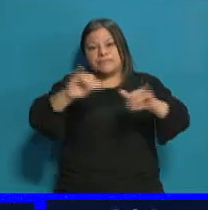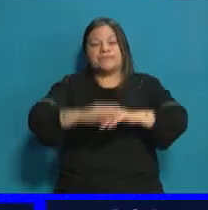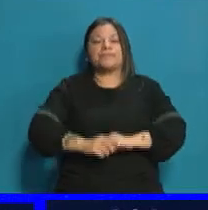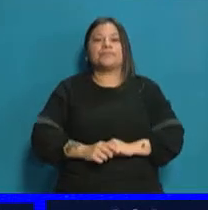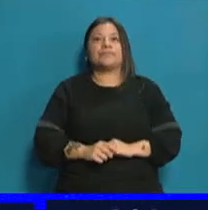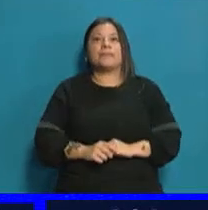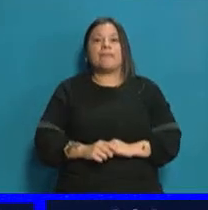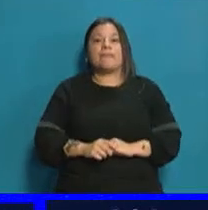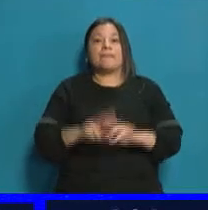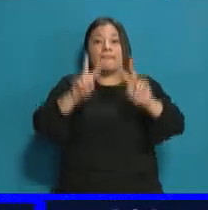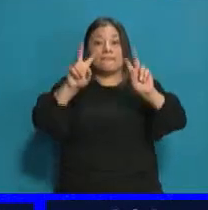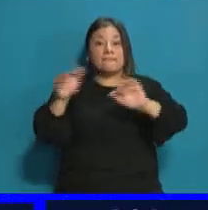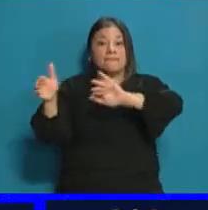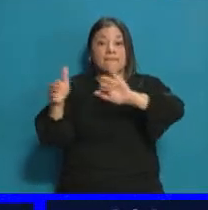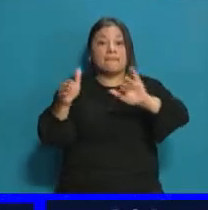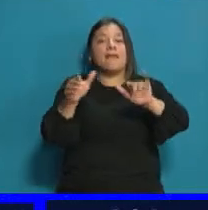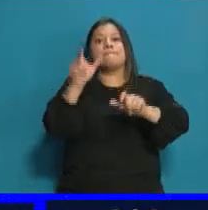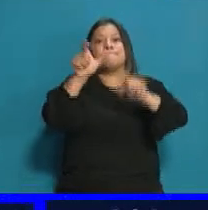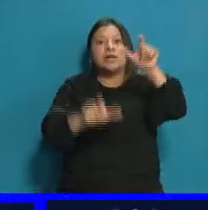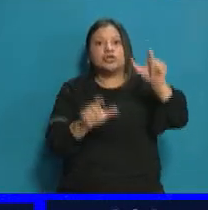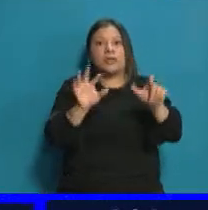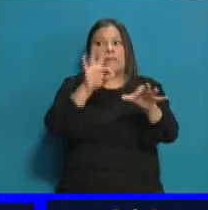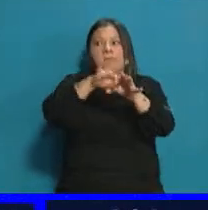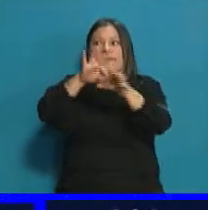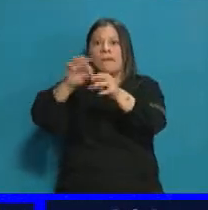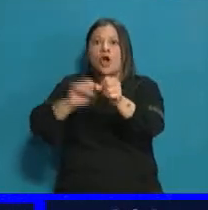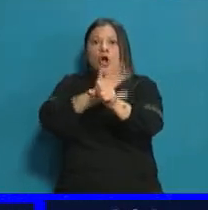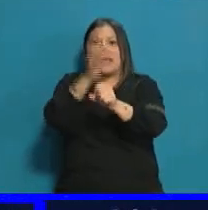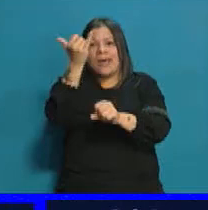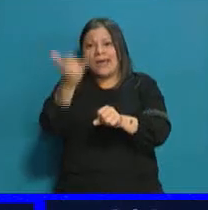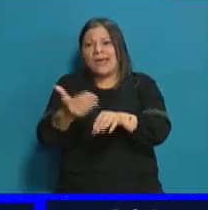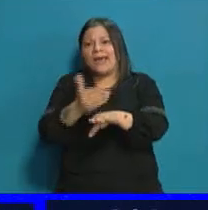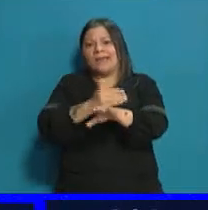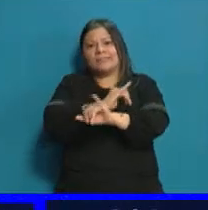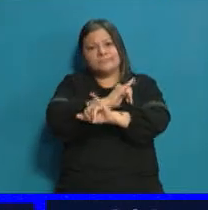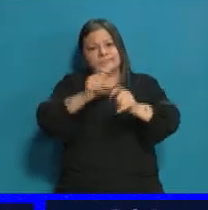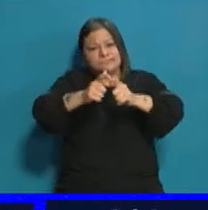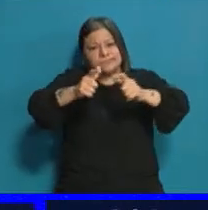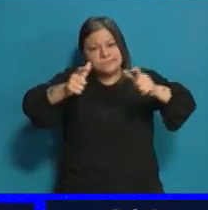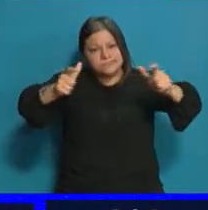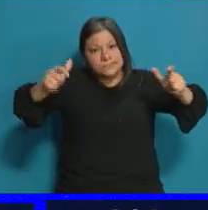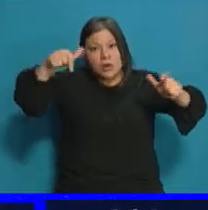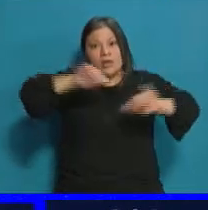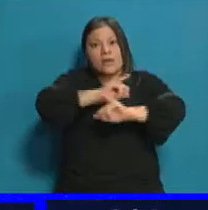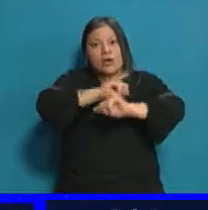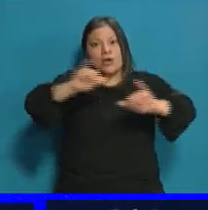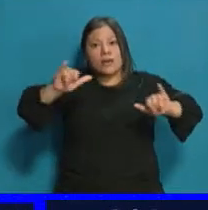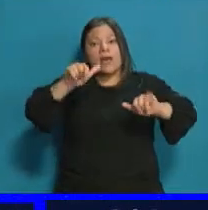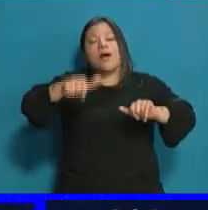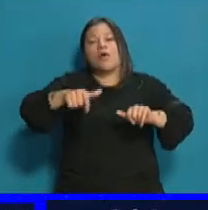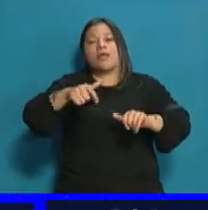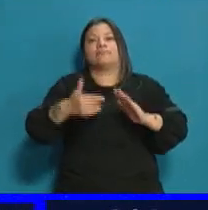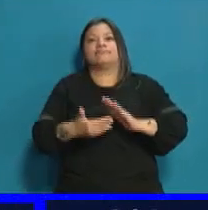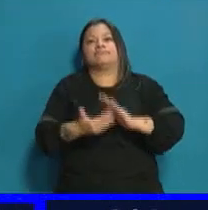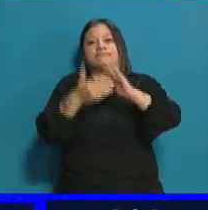Han aumentado los casos de COVID, se lo hemos comentado previamente, pero lo cierto es que la información que vamos a compartir ahora es que están